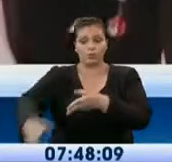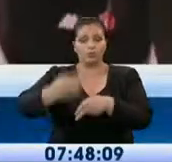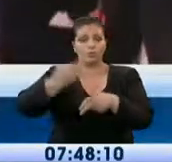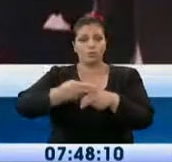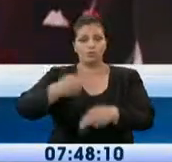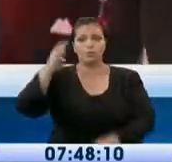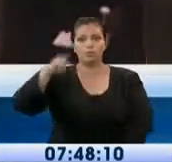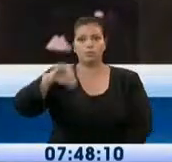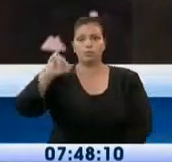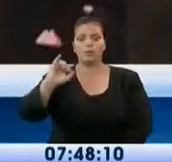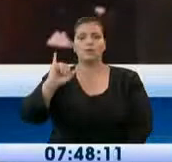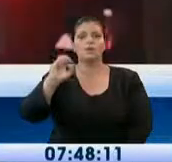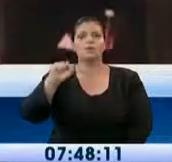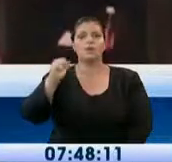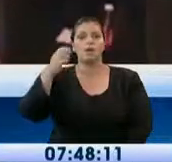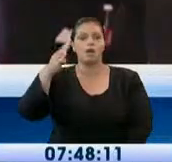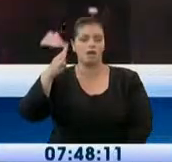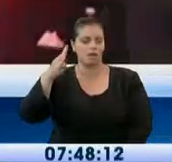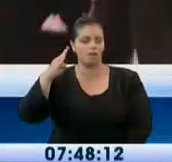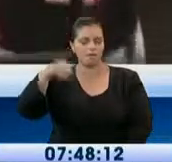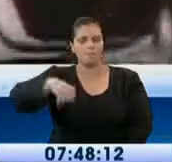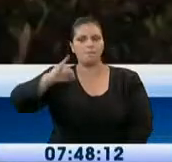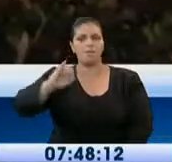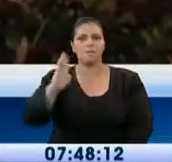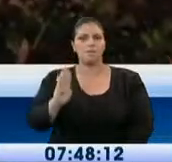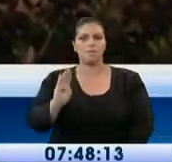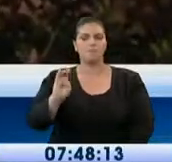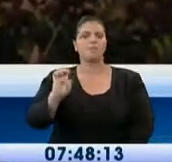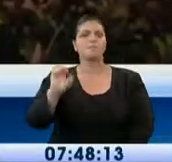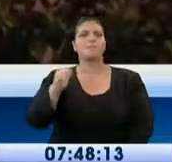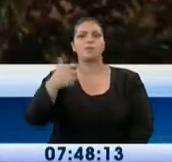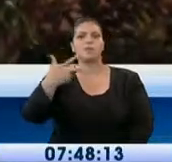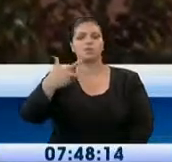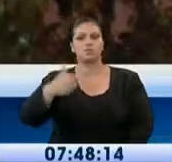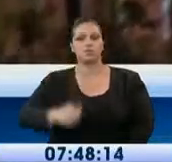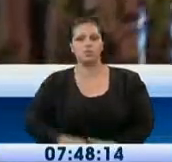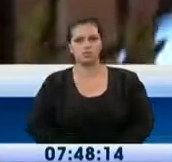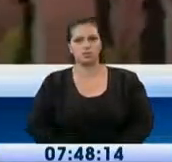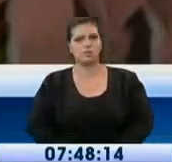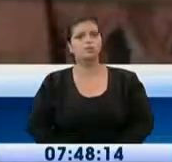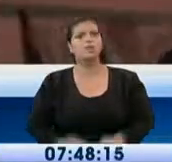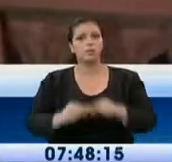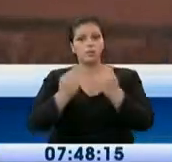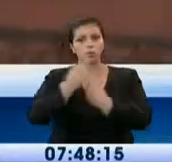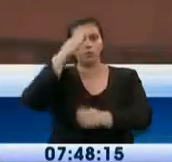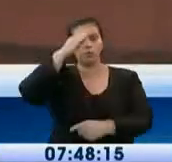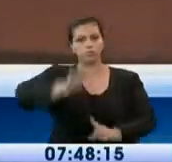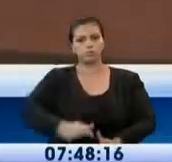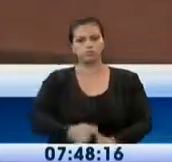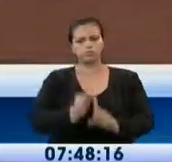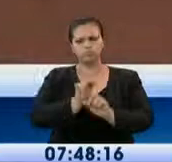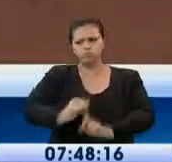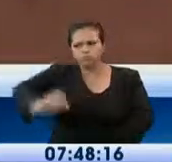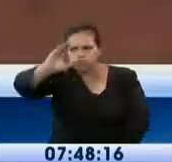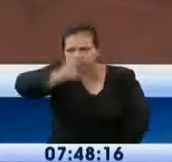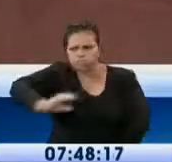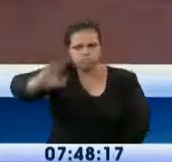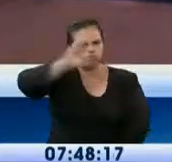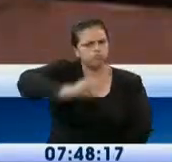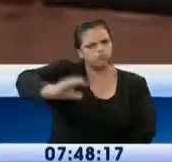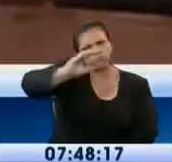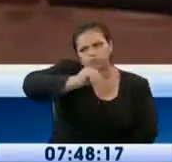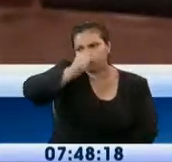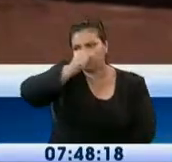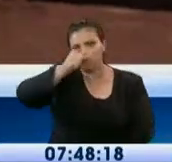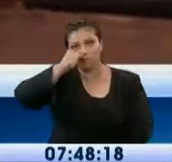la 27 al suroeste de la ciudad. El operativo estuvo a cargo del grupo especial móvil Antinarcóticos en